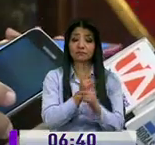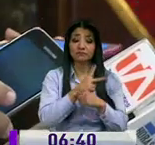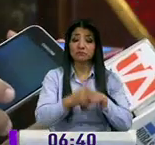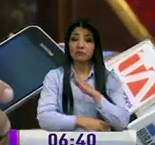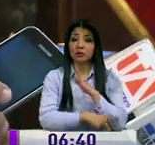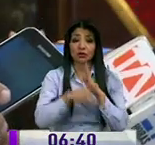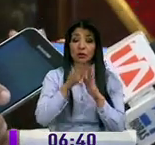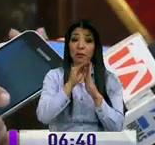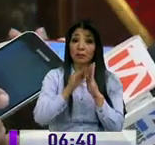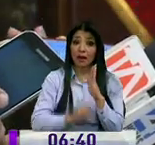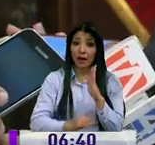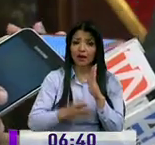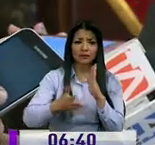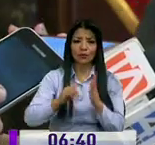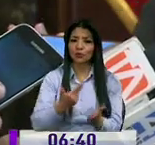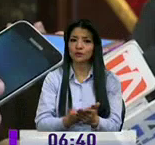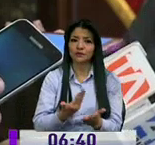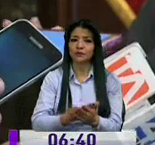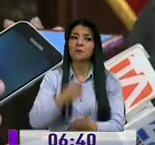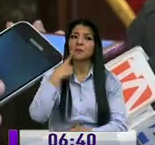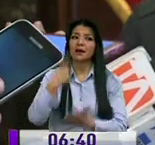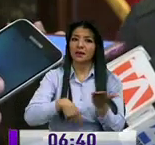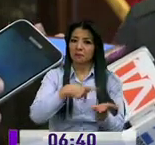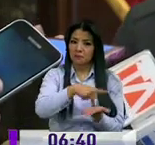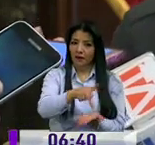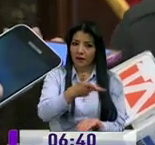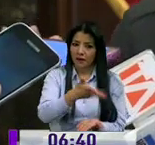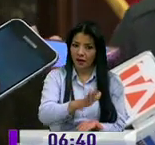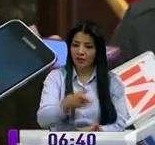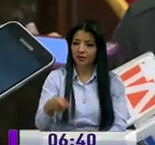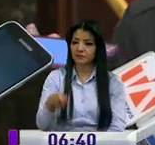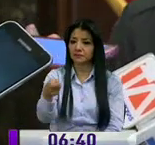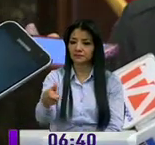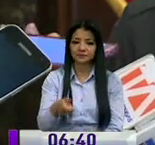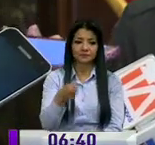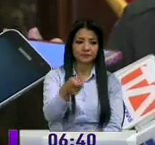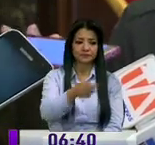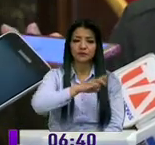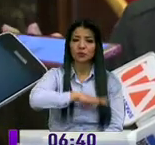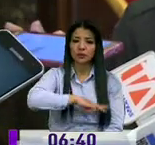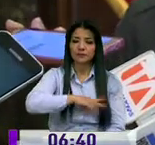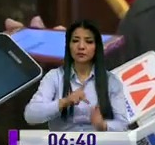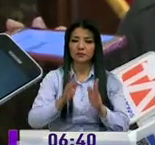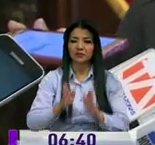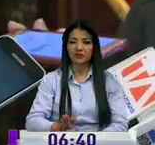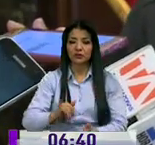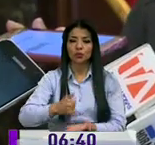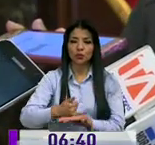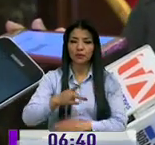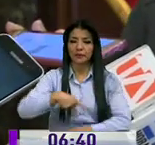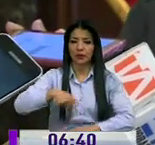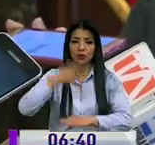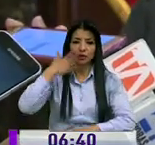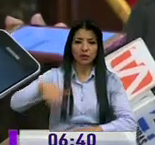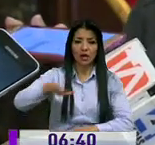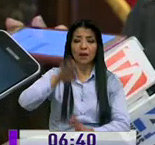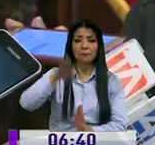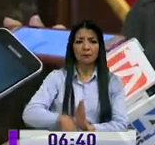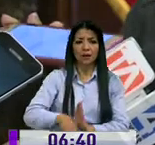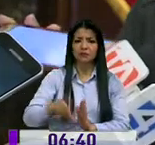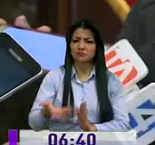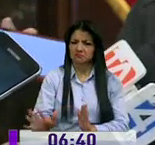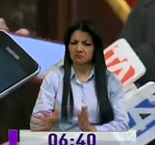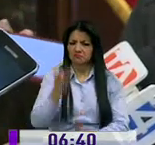bajado. No hay ningún justificativo para que las rentas a los municipios y a los gobiernos locales amazónicos haya disminuido, porque más bien